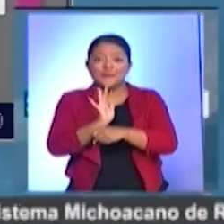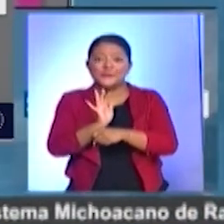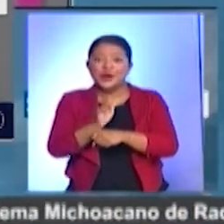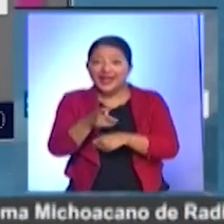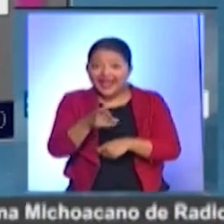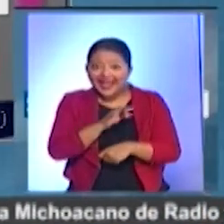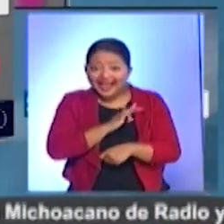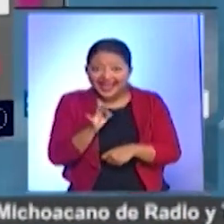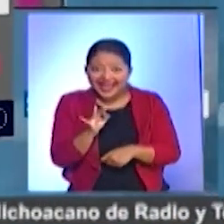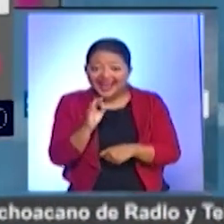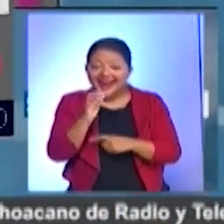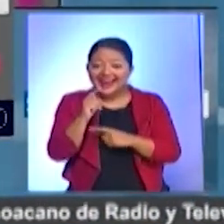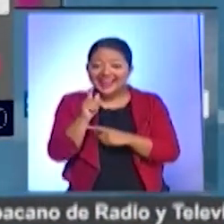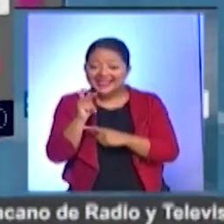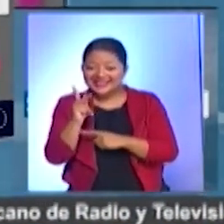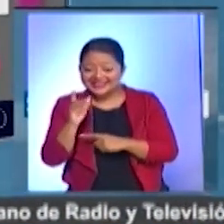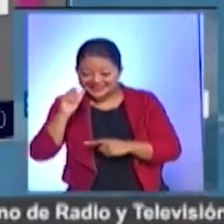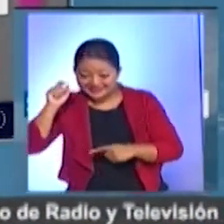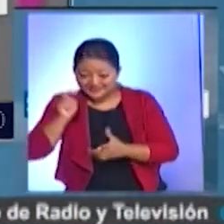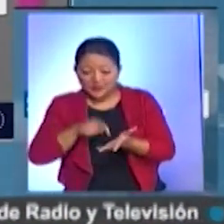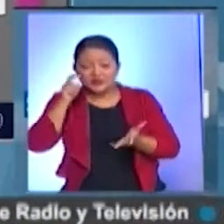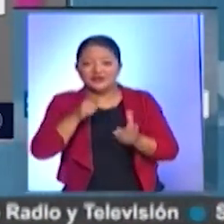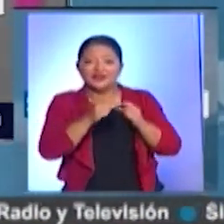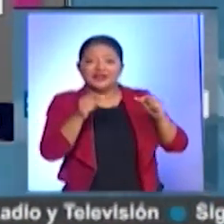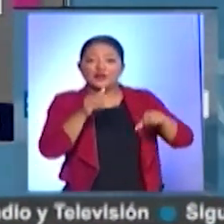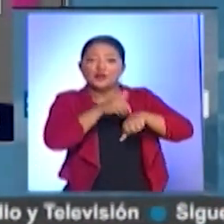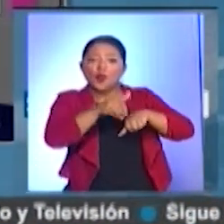película con ese solo boleto